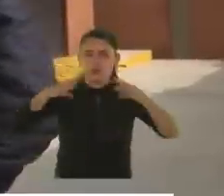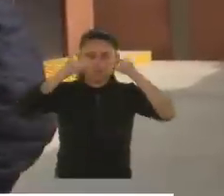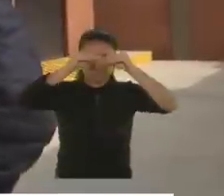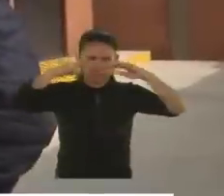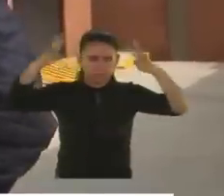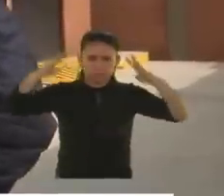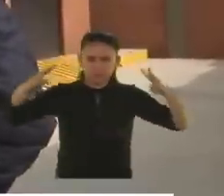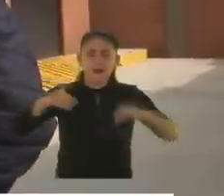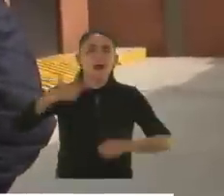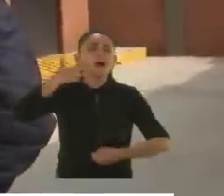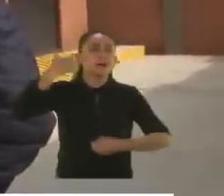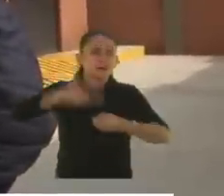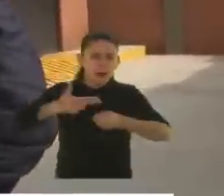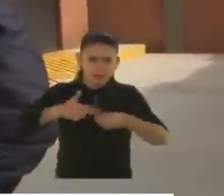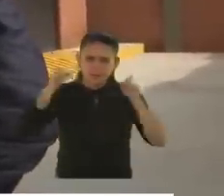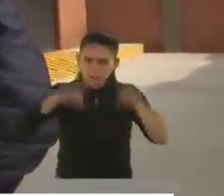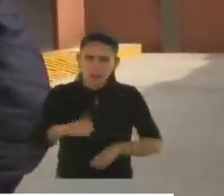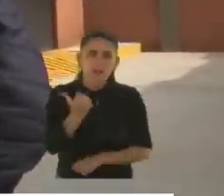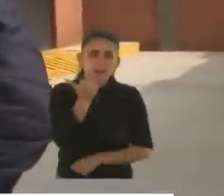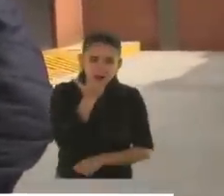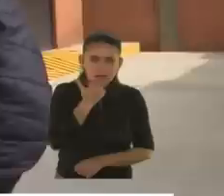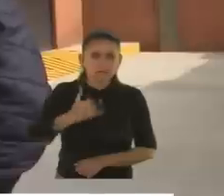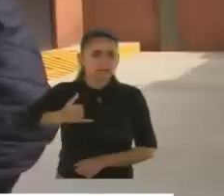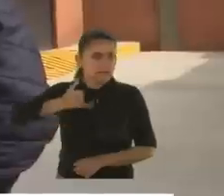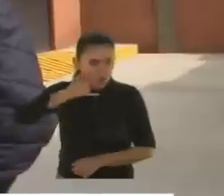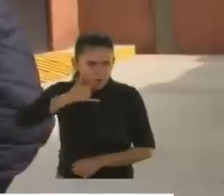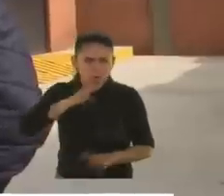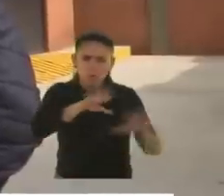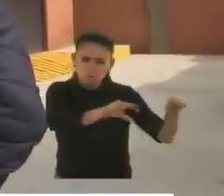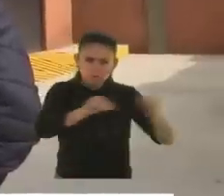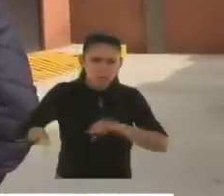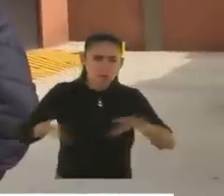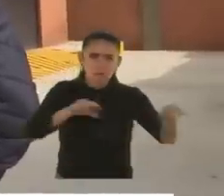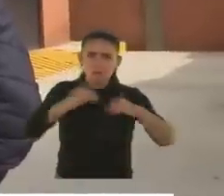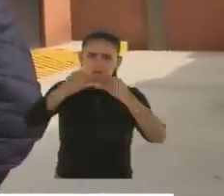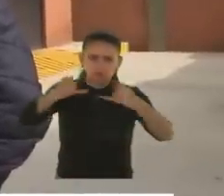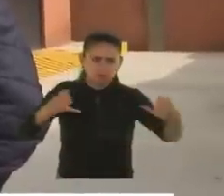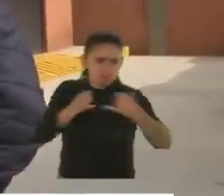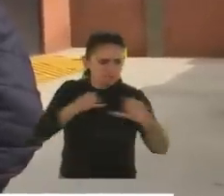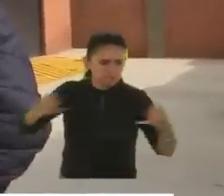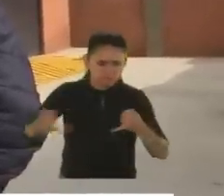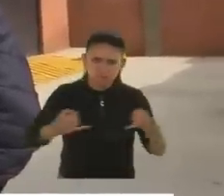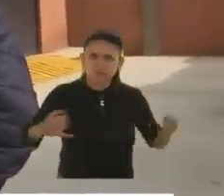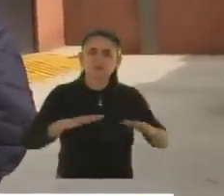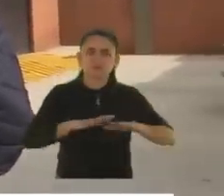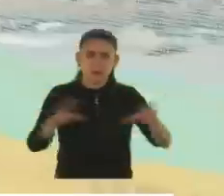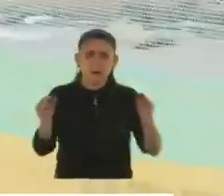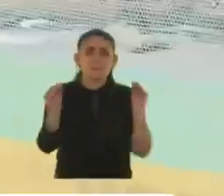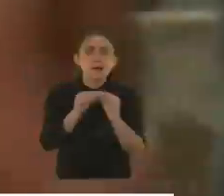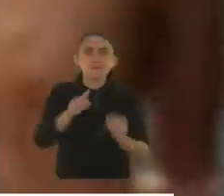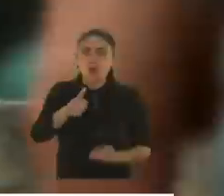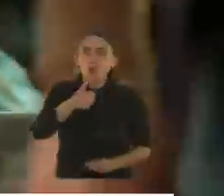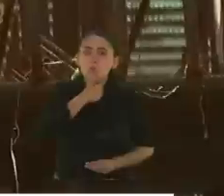de Vanti, de Telefónica. Estamos trabajando en unas interferencias de acueducto y alcantarillado.